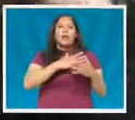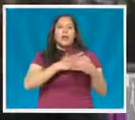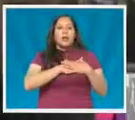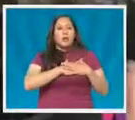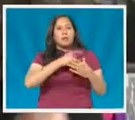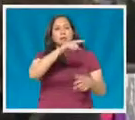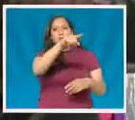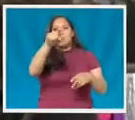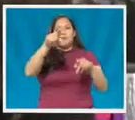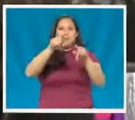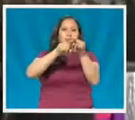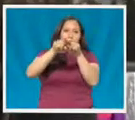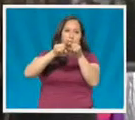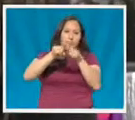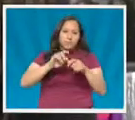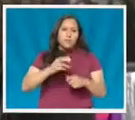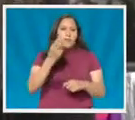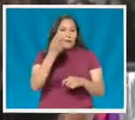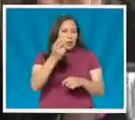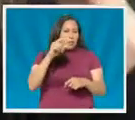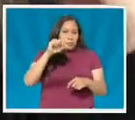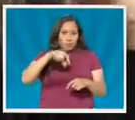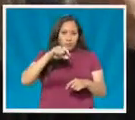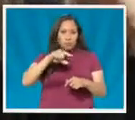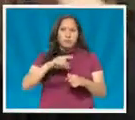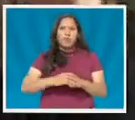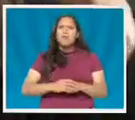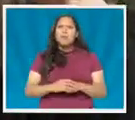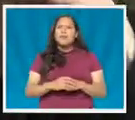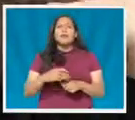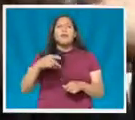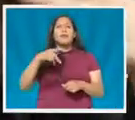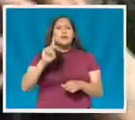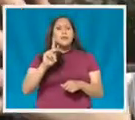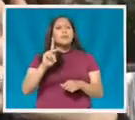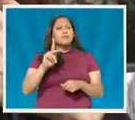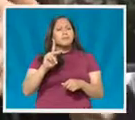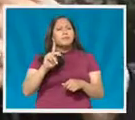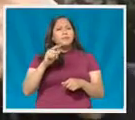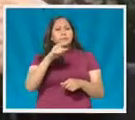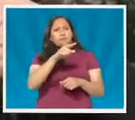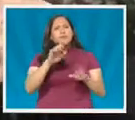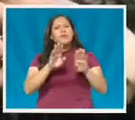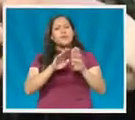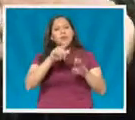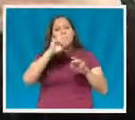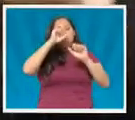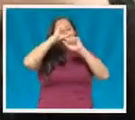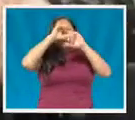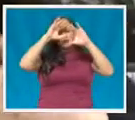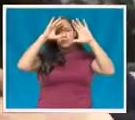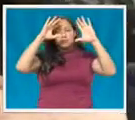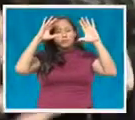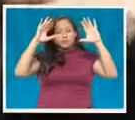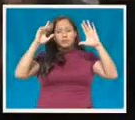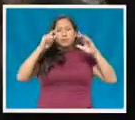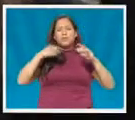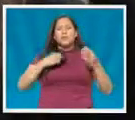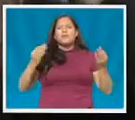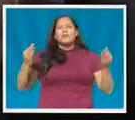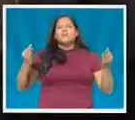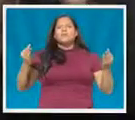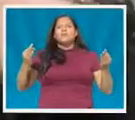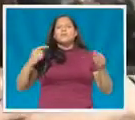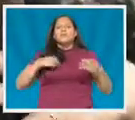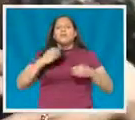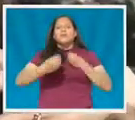es básicamente lo mismo. Sí. Pero está visto desde una visión del fluir, en